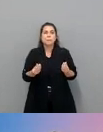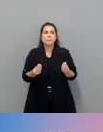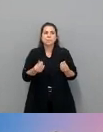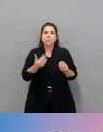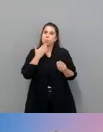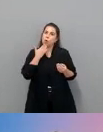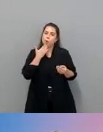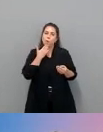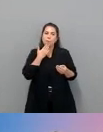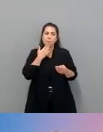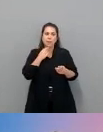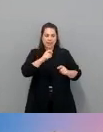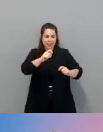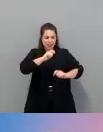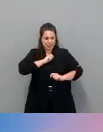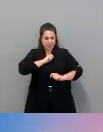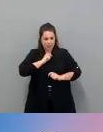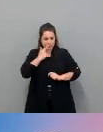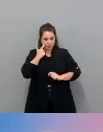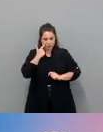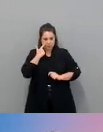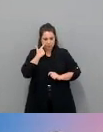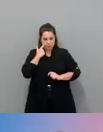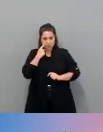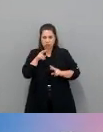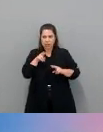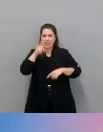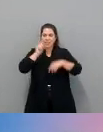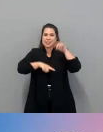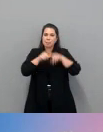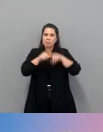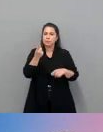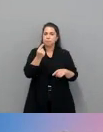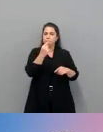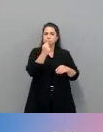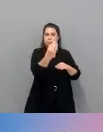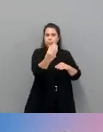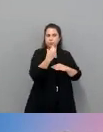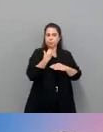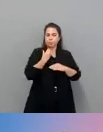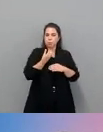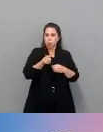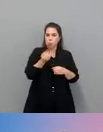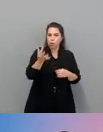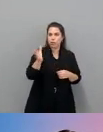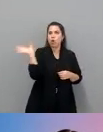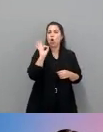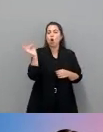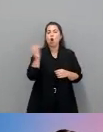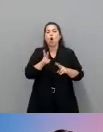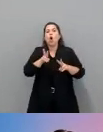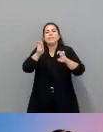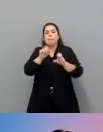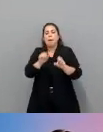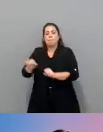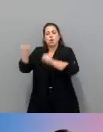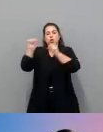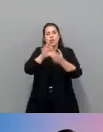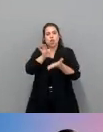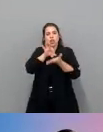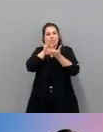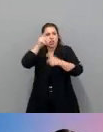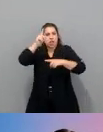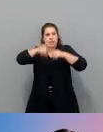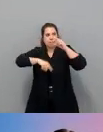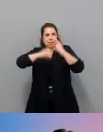marcar pues, o unas cuantías económicas o unos niveles de protección en los servicios, ¿vale? No es lo